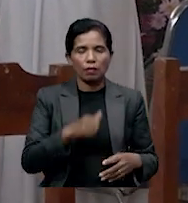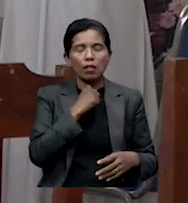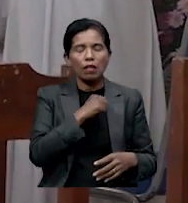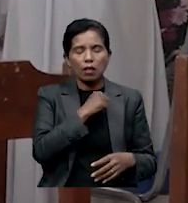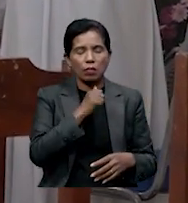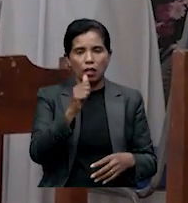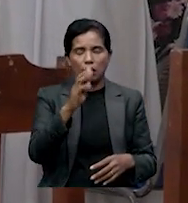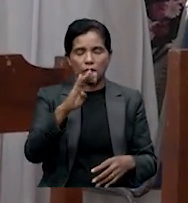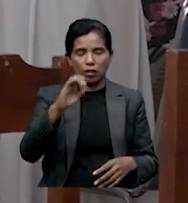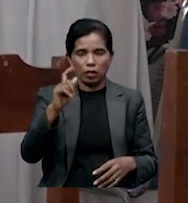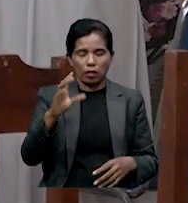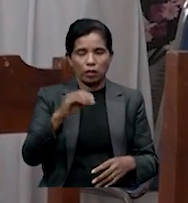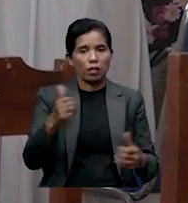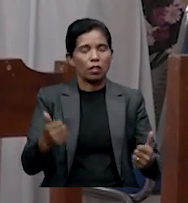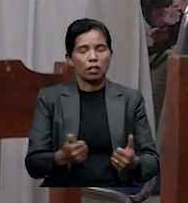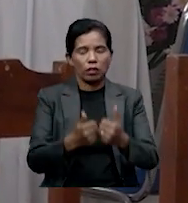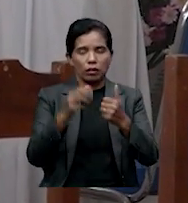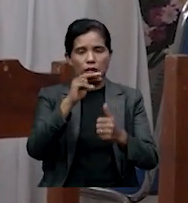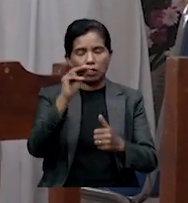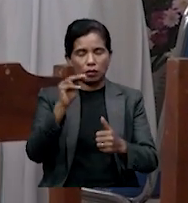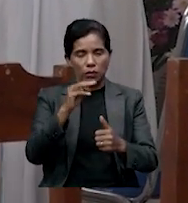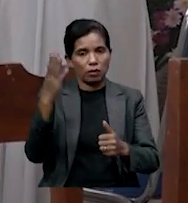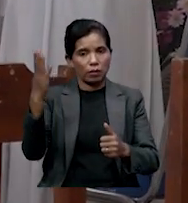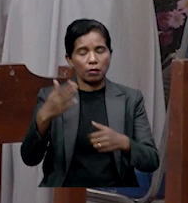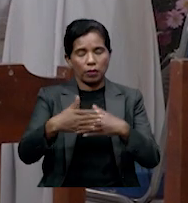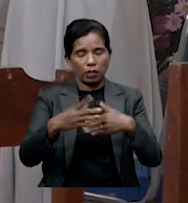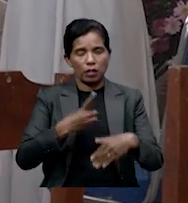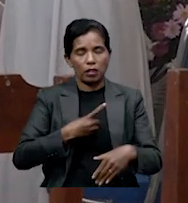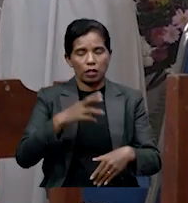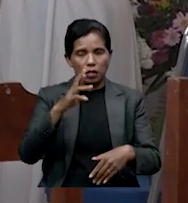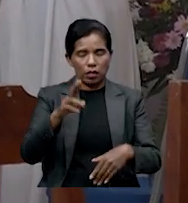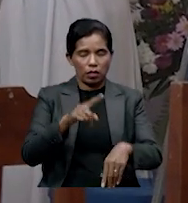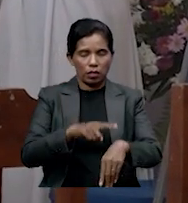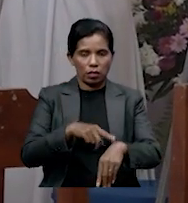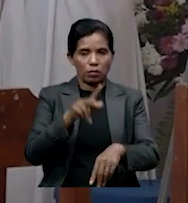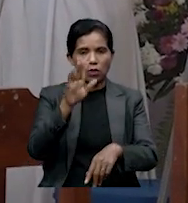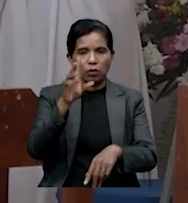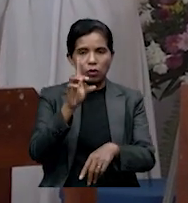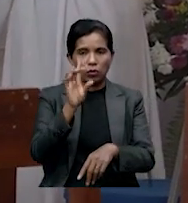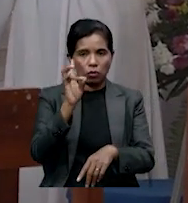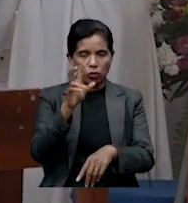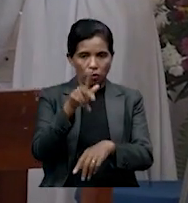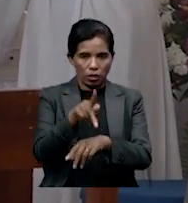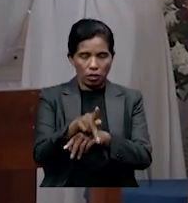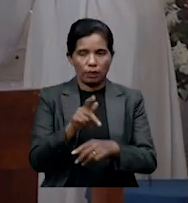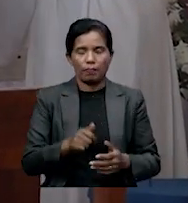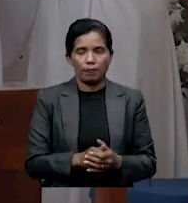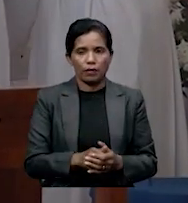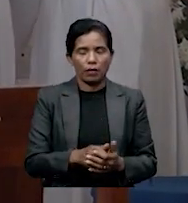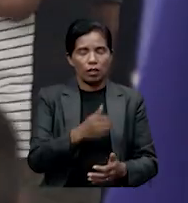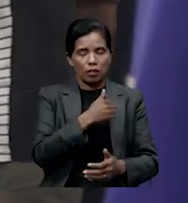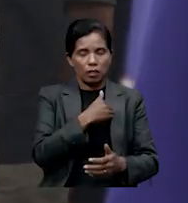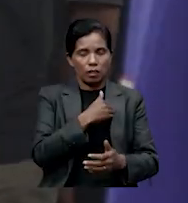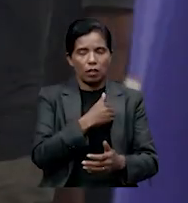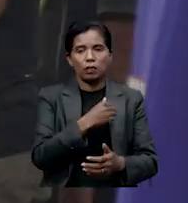Brites Casimiro reta na acidente e a segunda parte da reunião, mais ou menos tu que hito calam. Padre Abito, o anjo recebeu ordena em